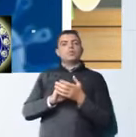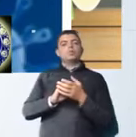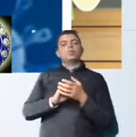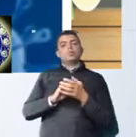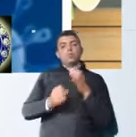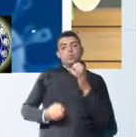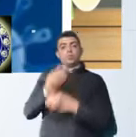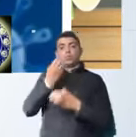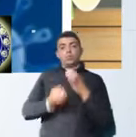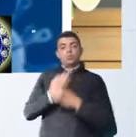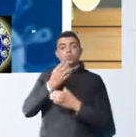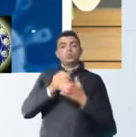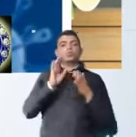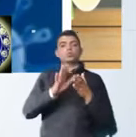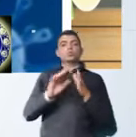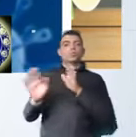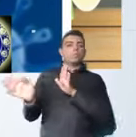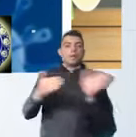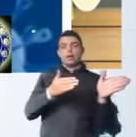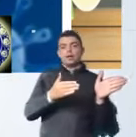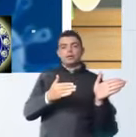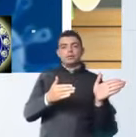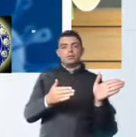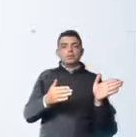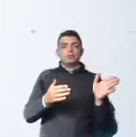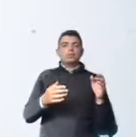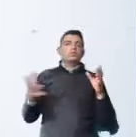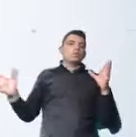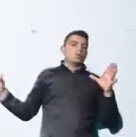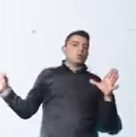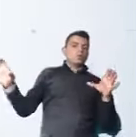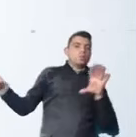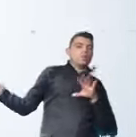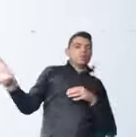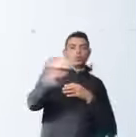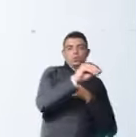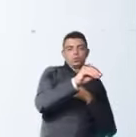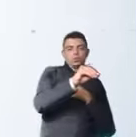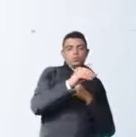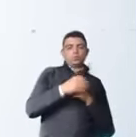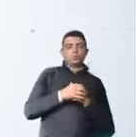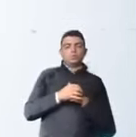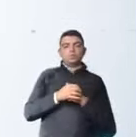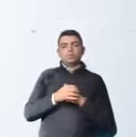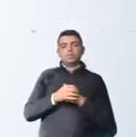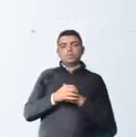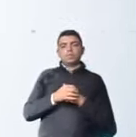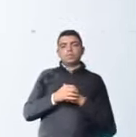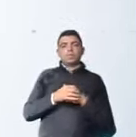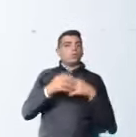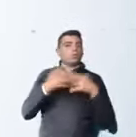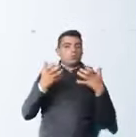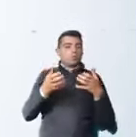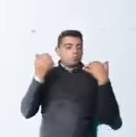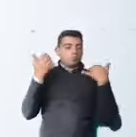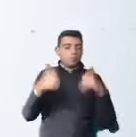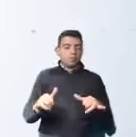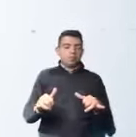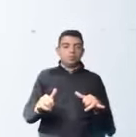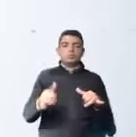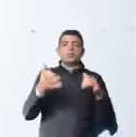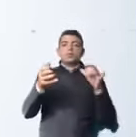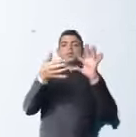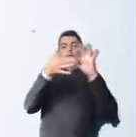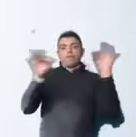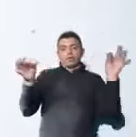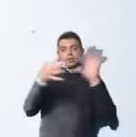de compensación, este es el virus que yo quiero para todos. Y para finalizar quiero dejarlos con esta frase.